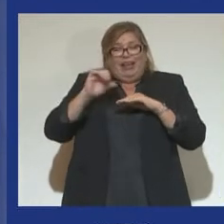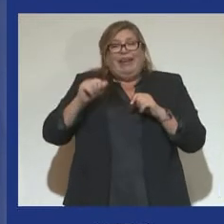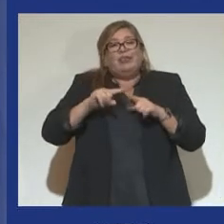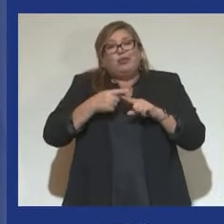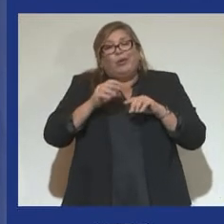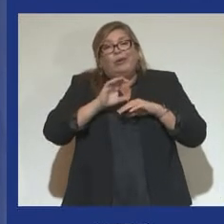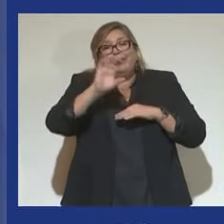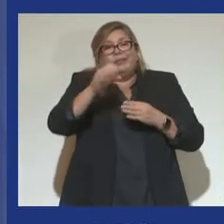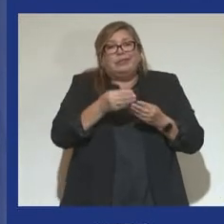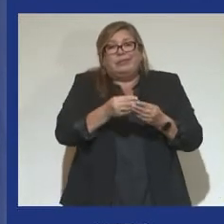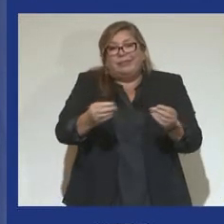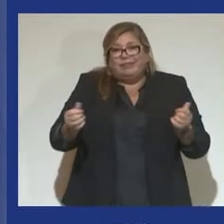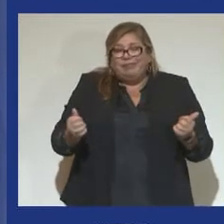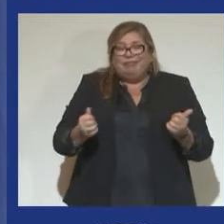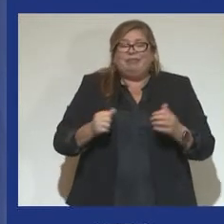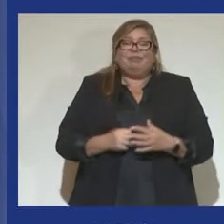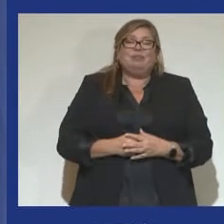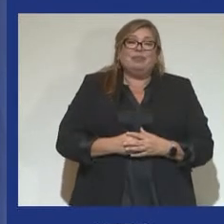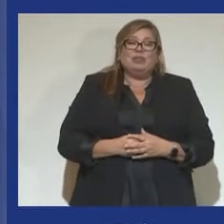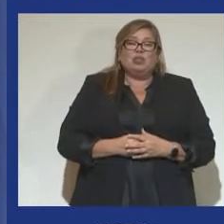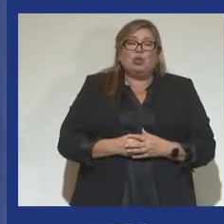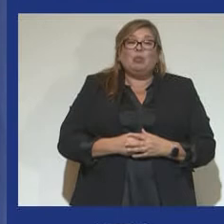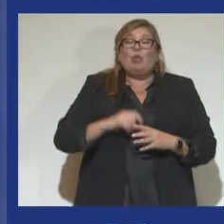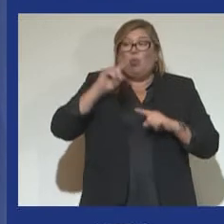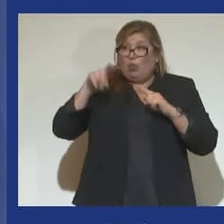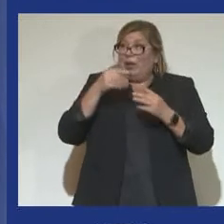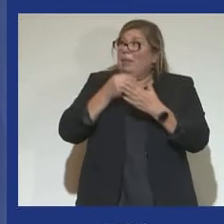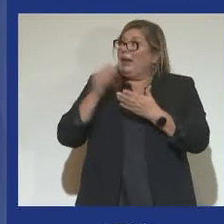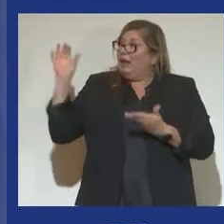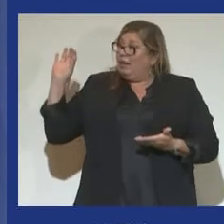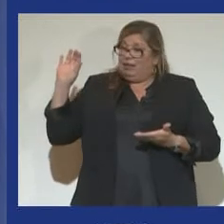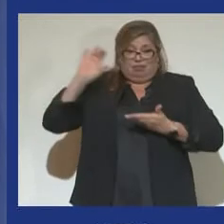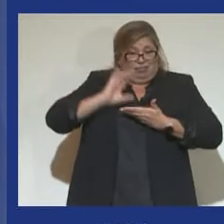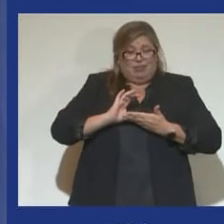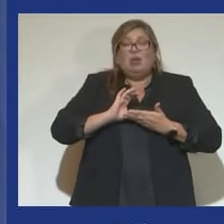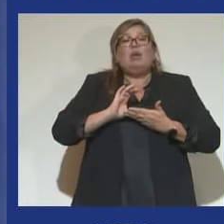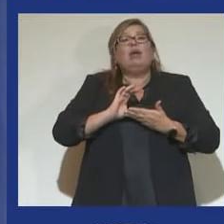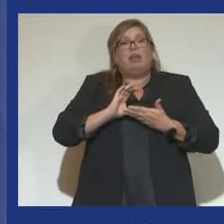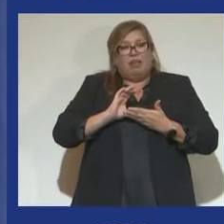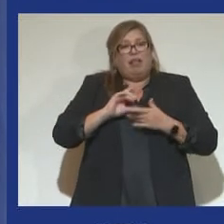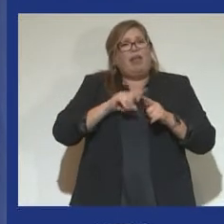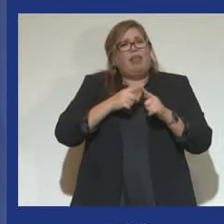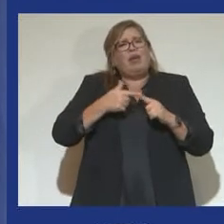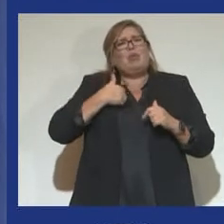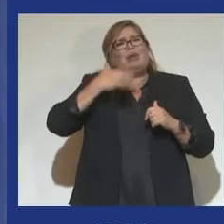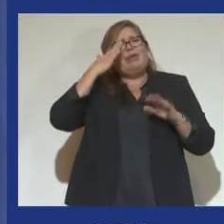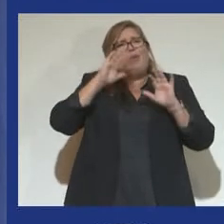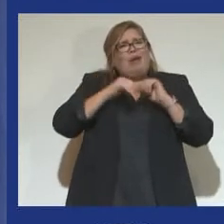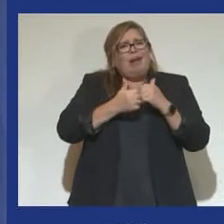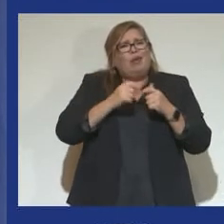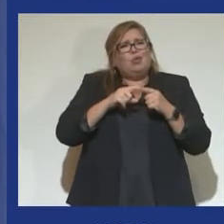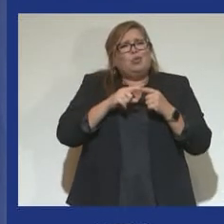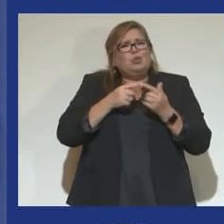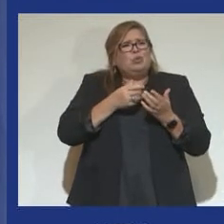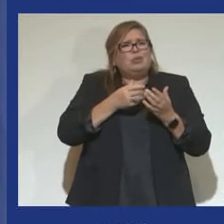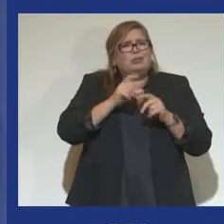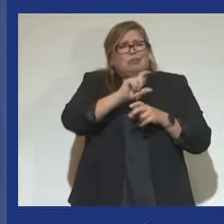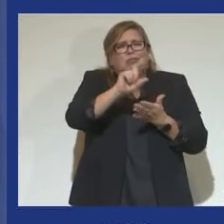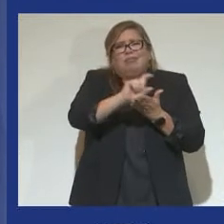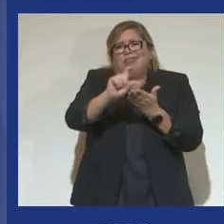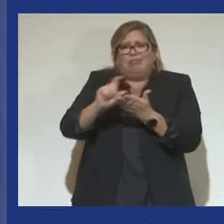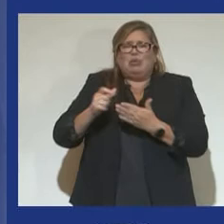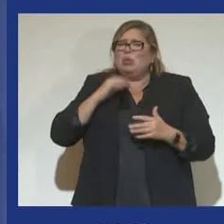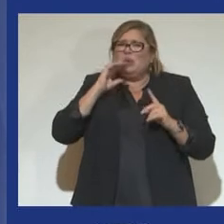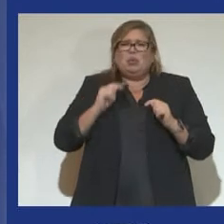gastado y que será entregado en el espectro y tan pronto como recibamos el dinero y tengamos apropiado esos dólares